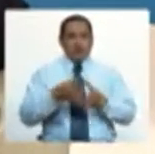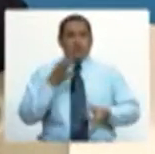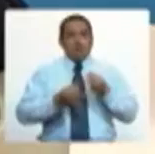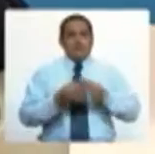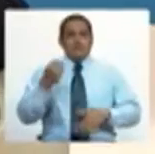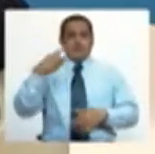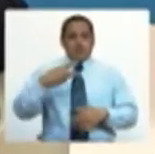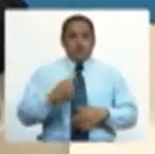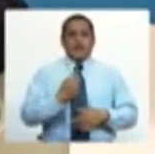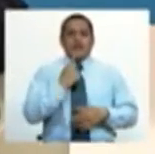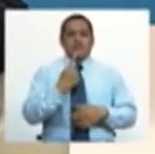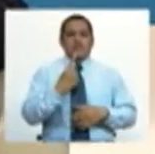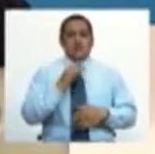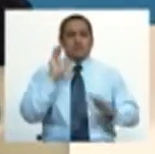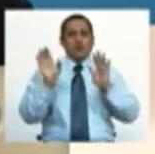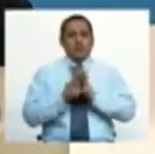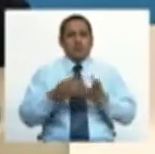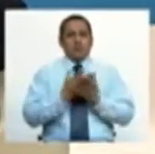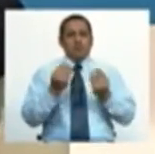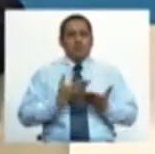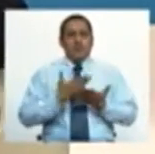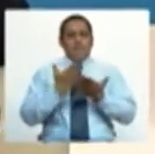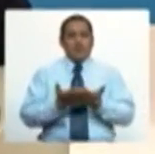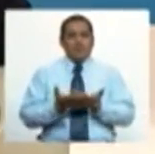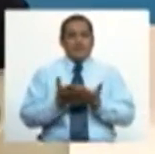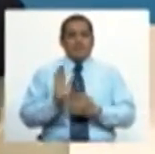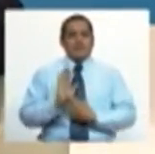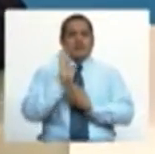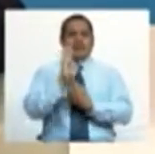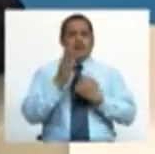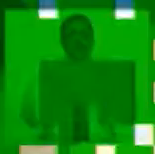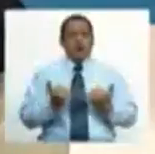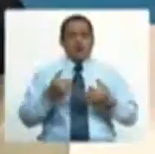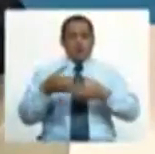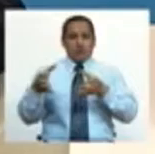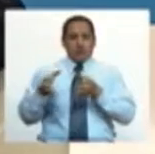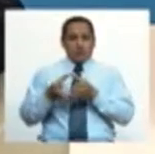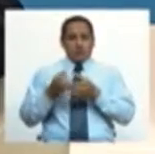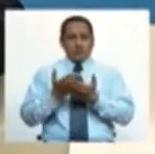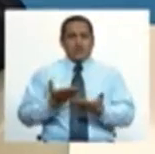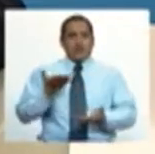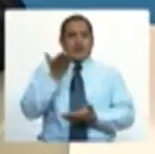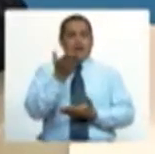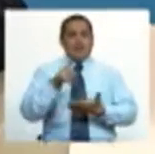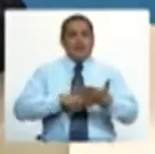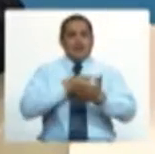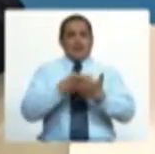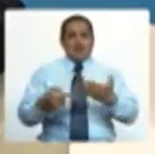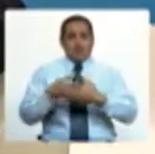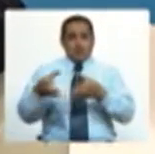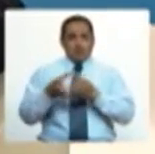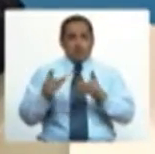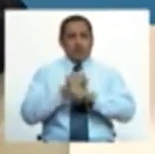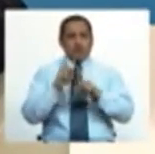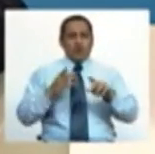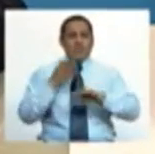en segunda instancia era los fundamentos expedidos por la parte impugnante. Si la parte impugnante